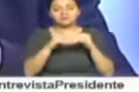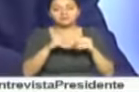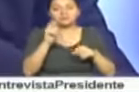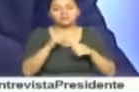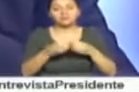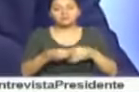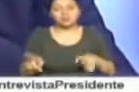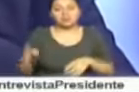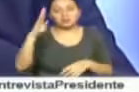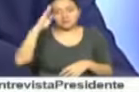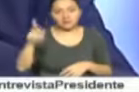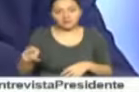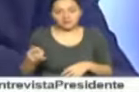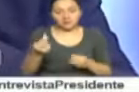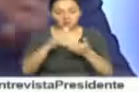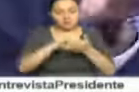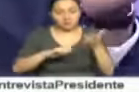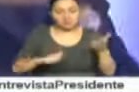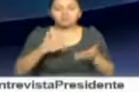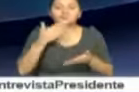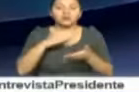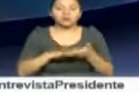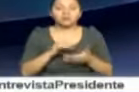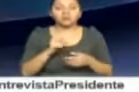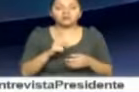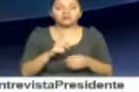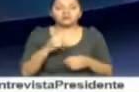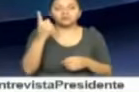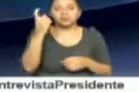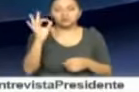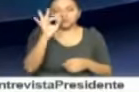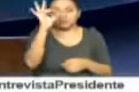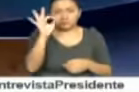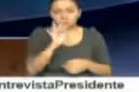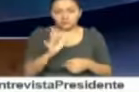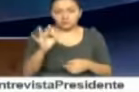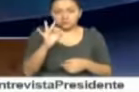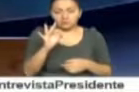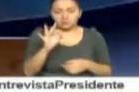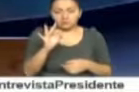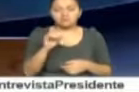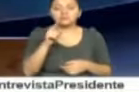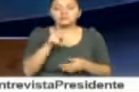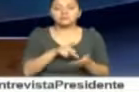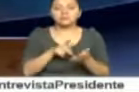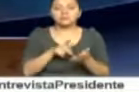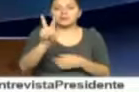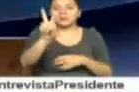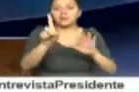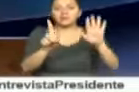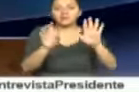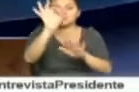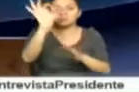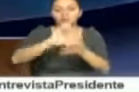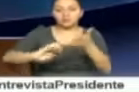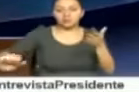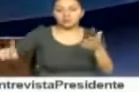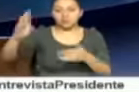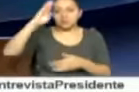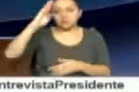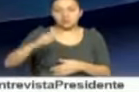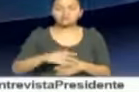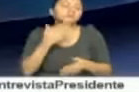militar. El empleador en el sector civil paga 11%, más o menos, ¿no? En el sector militar paga 26%. Si